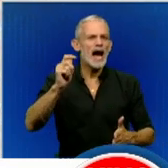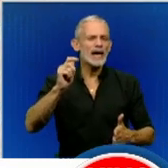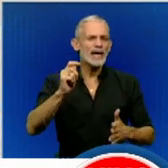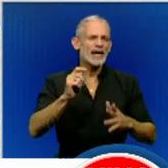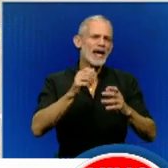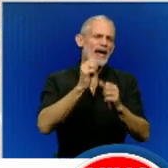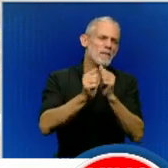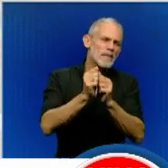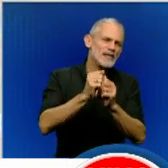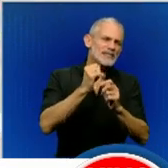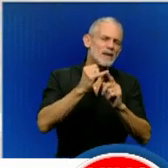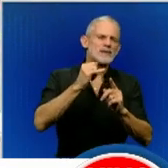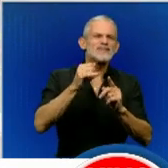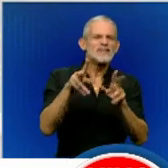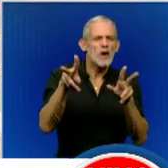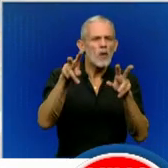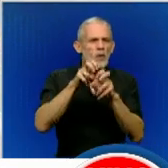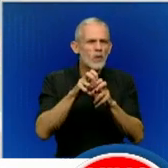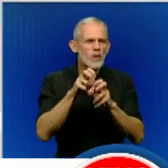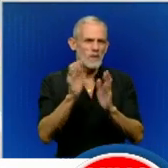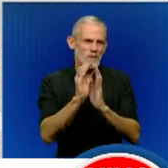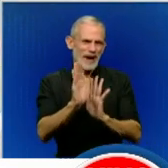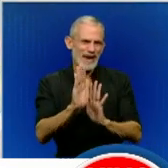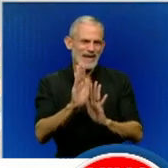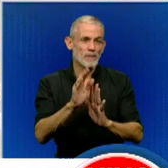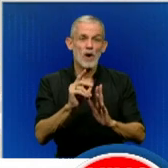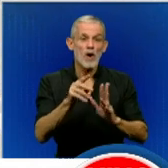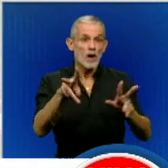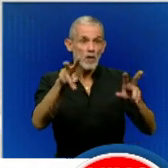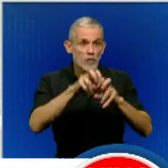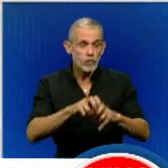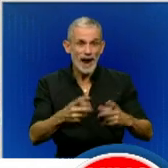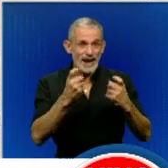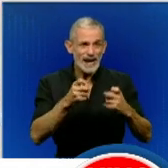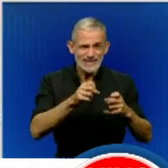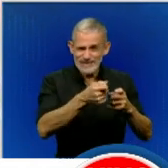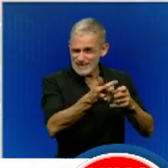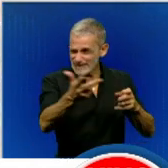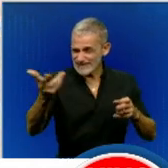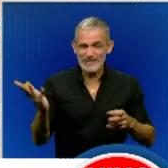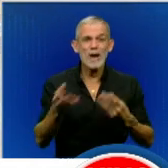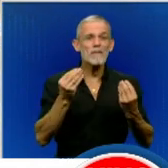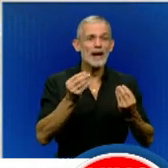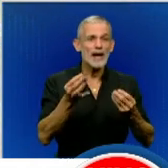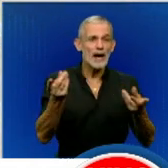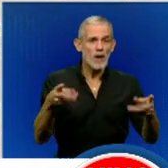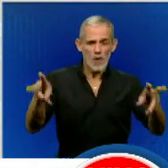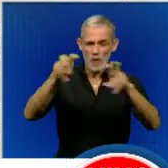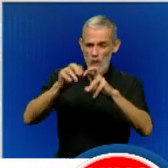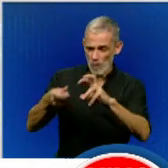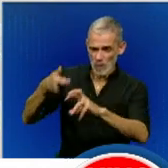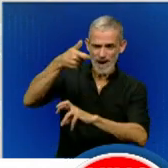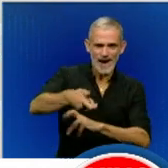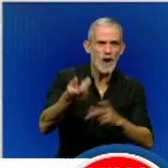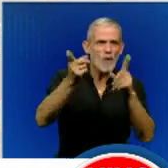las pequeñas rentabilidades pero no a las rentabilidades necesarias para reinvertir y para generar puestos